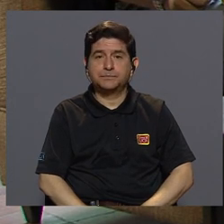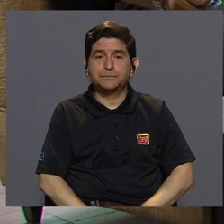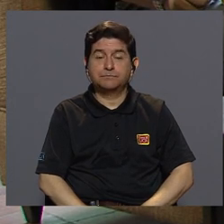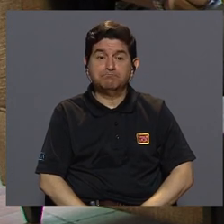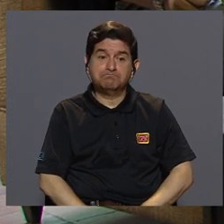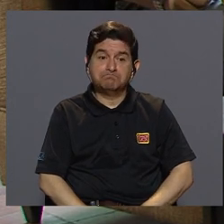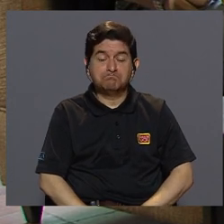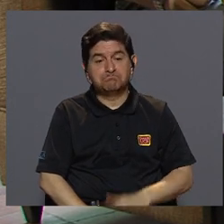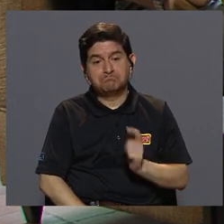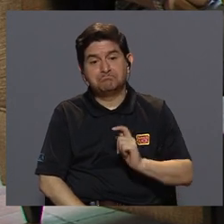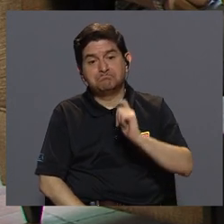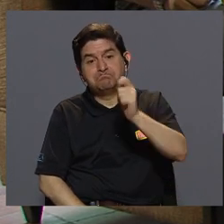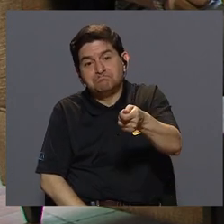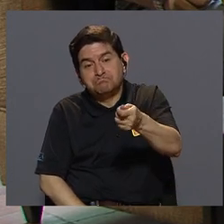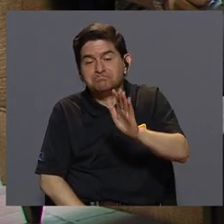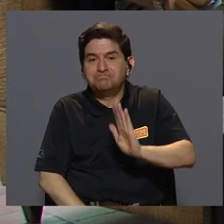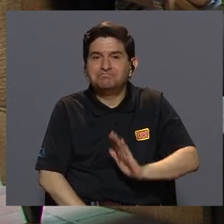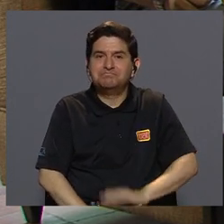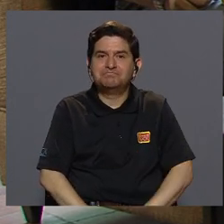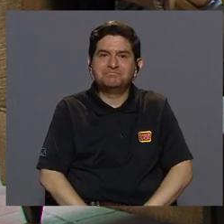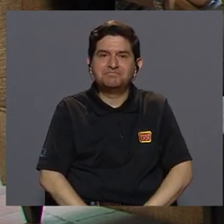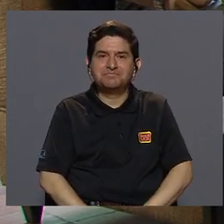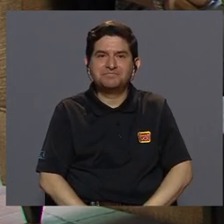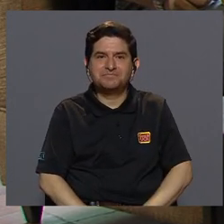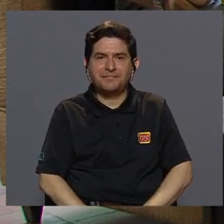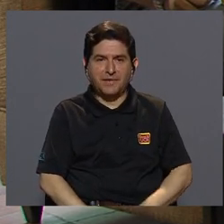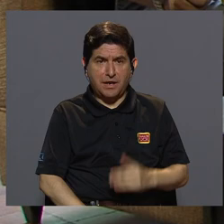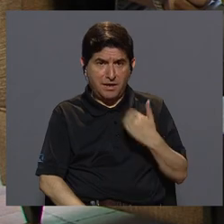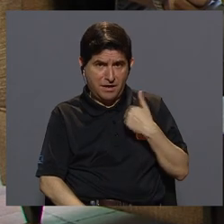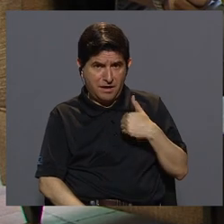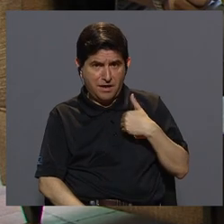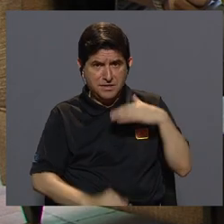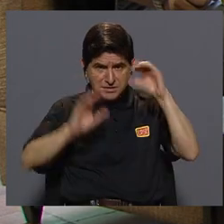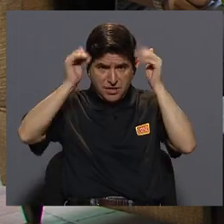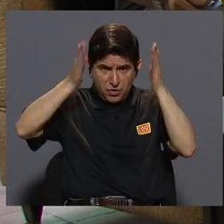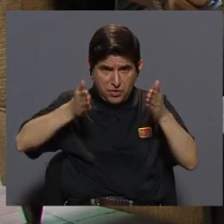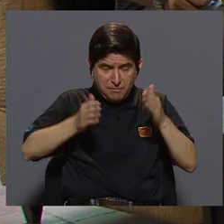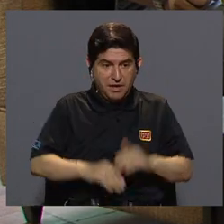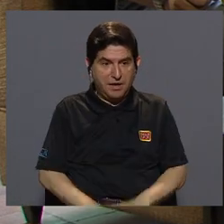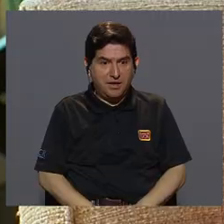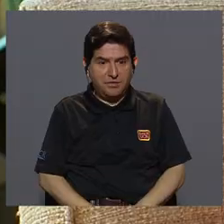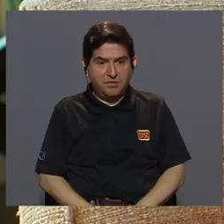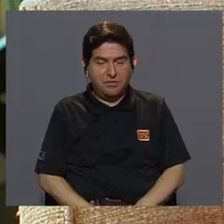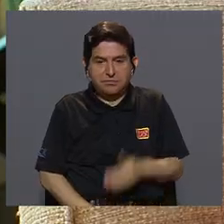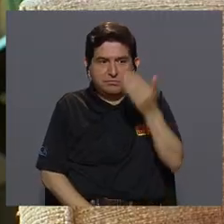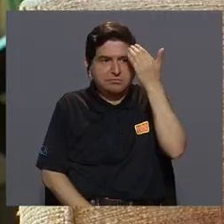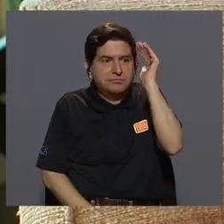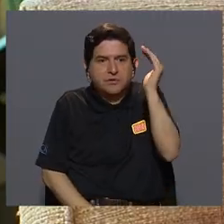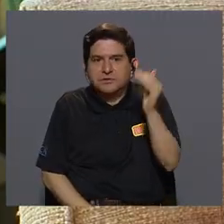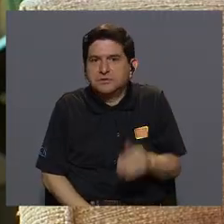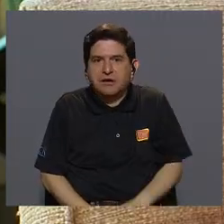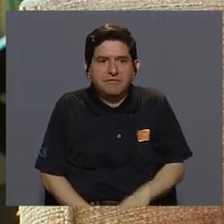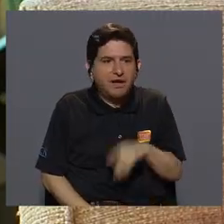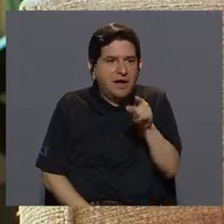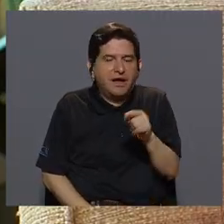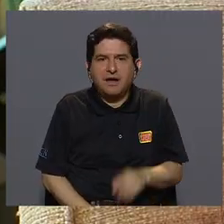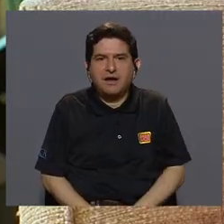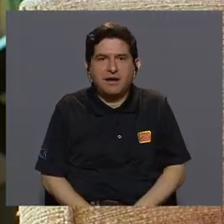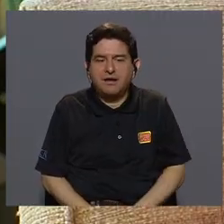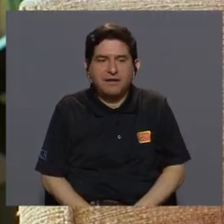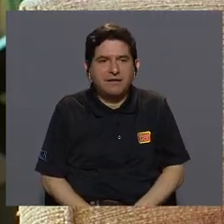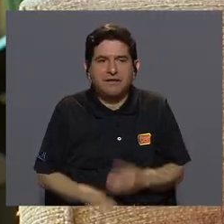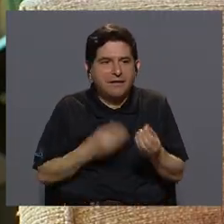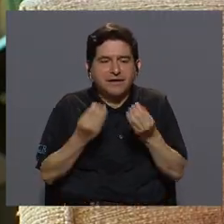Así que se la devuelvo. Bueno, el señor este salió, ¿verdad? Que no sabía, no lo invitaron